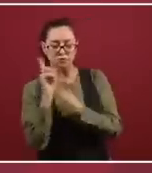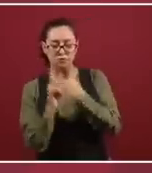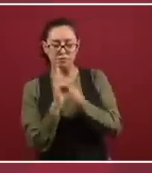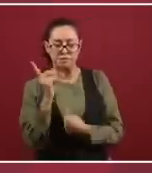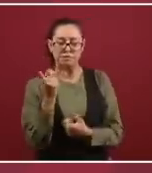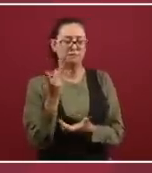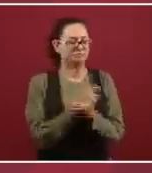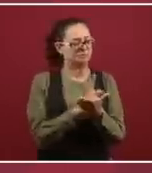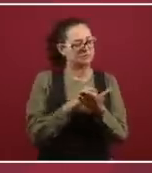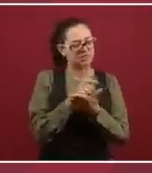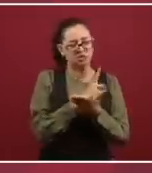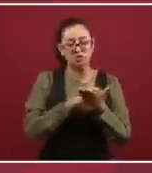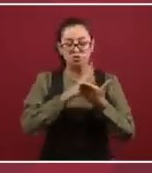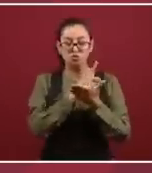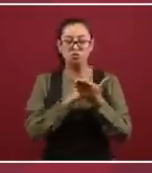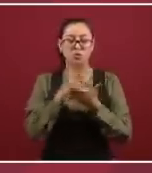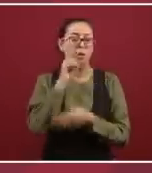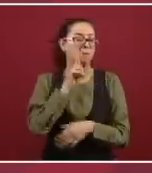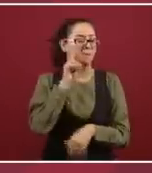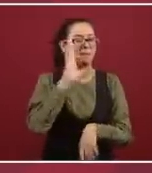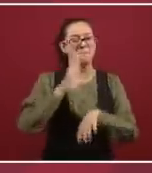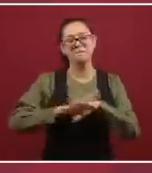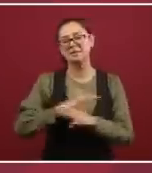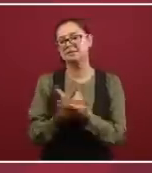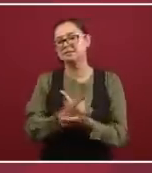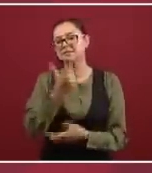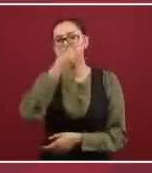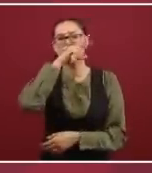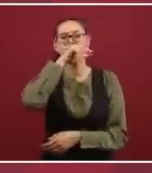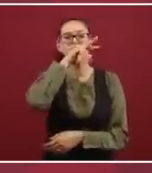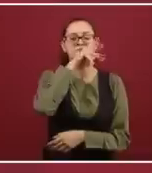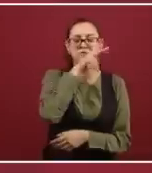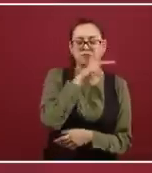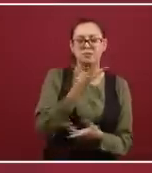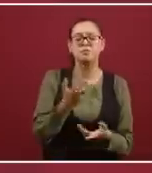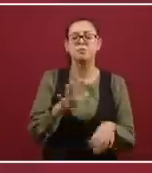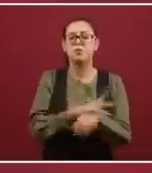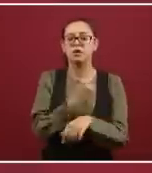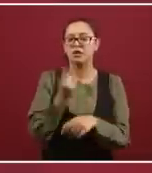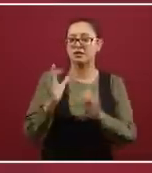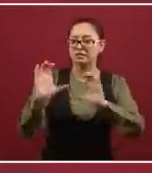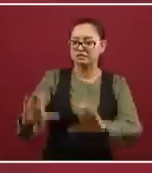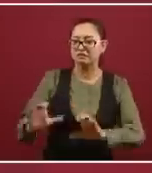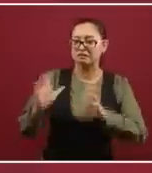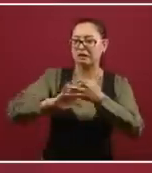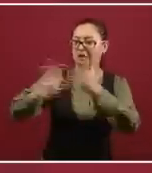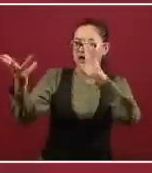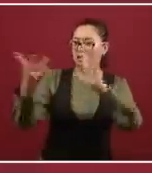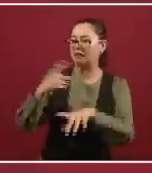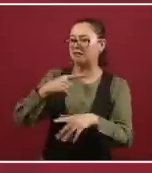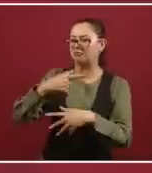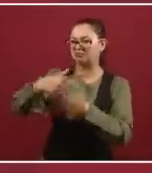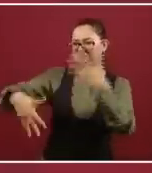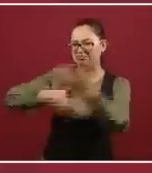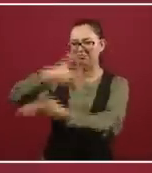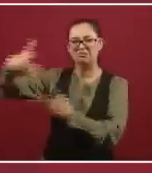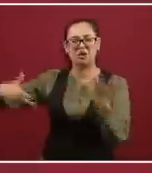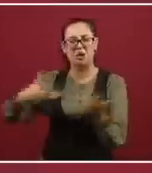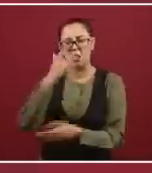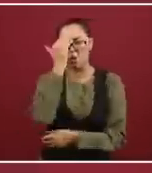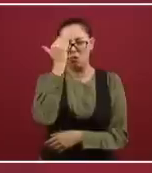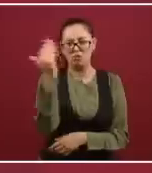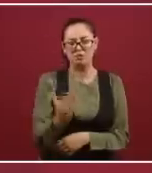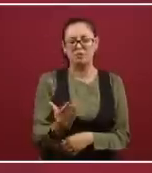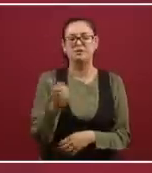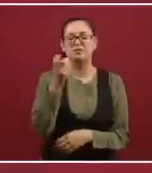que más preocupa, que es el de la inseguridad y el de la violencia.